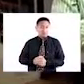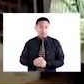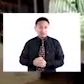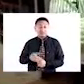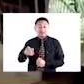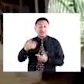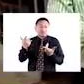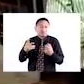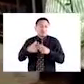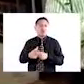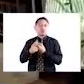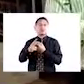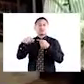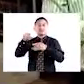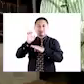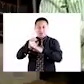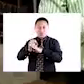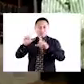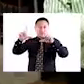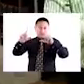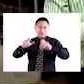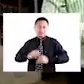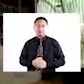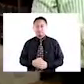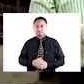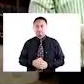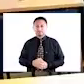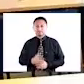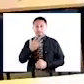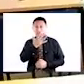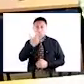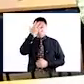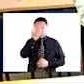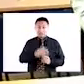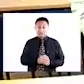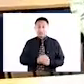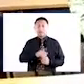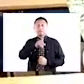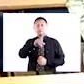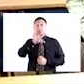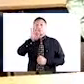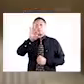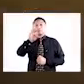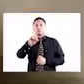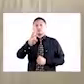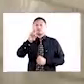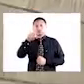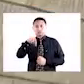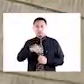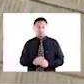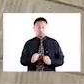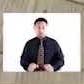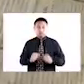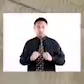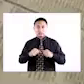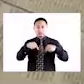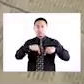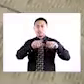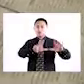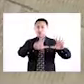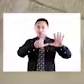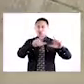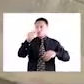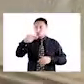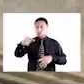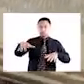ciudad. Era tan tempranamente, la fotografía recién había llegado al Ecuador por estos años. El terremoto de Esmeraldas, en 1906, de 8.8, es el sexto